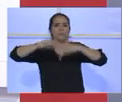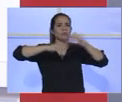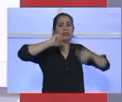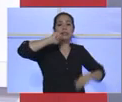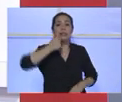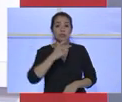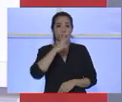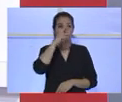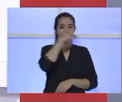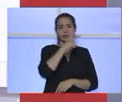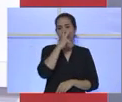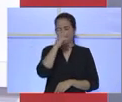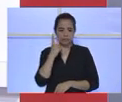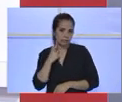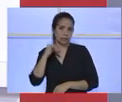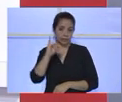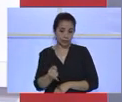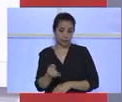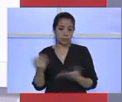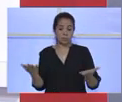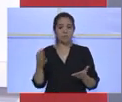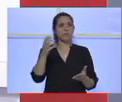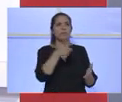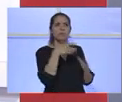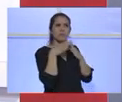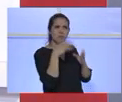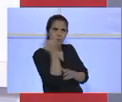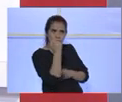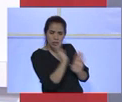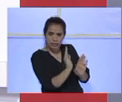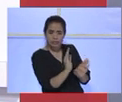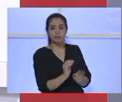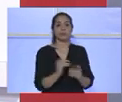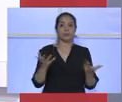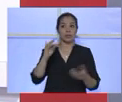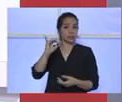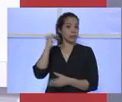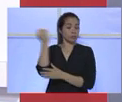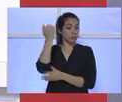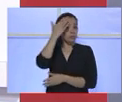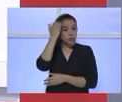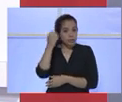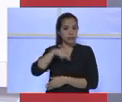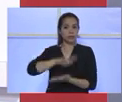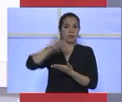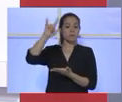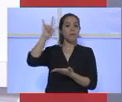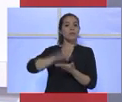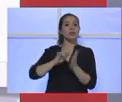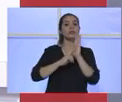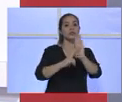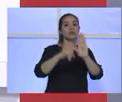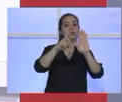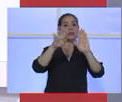por qué. En primer lugar, quiero decir que siguiendo instrucciones precisas del presidente, esta autoridad aeronáutica solicitó por resolución 74 de